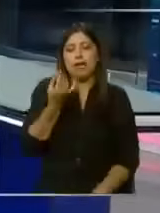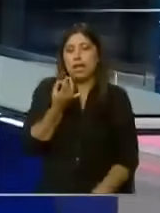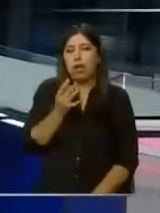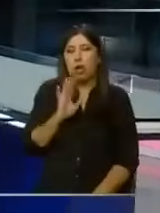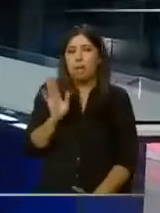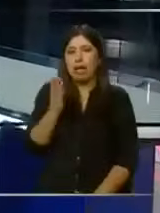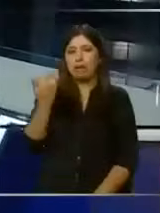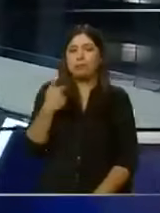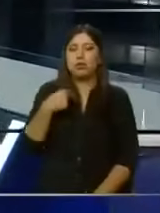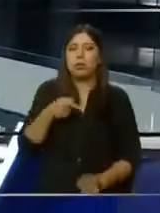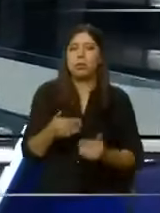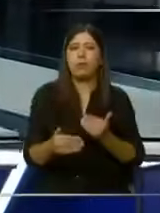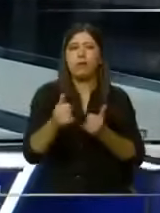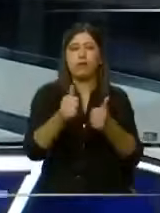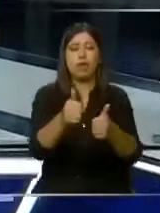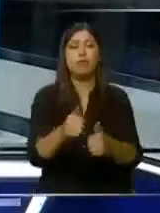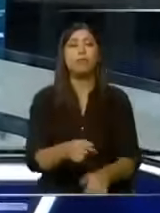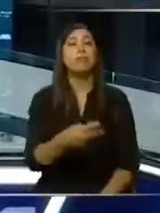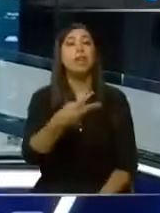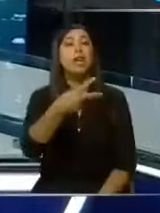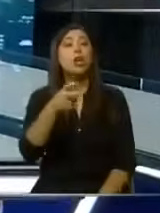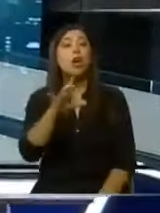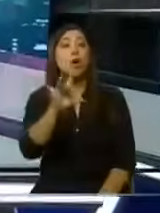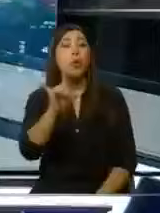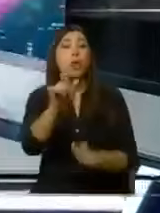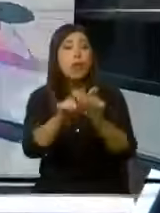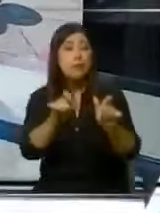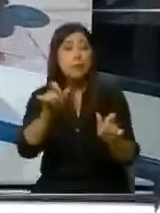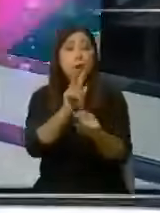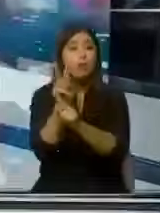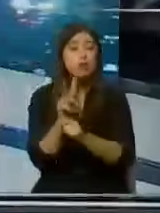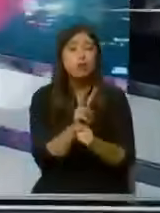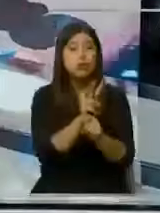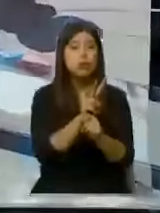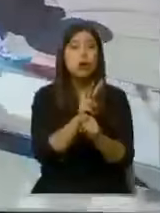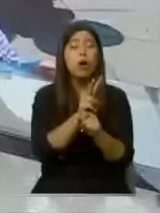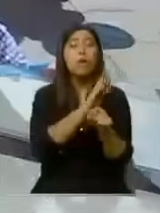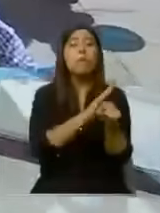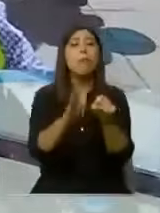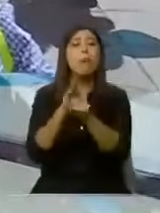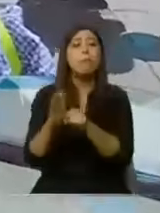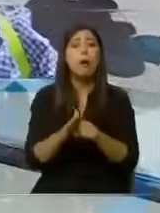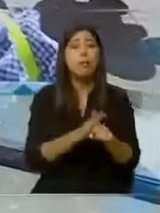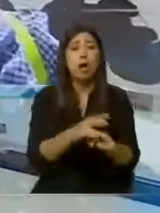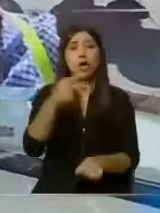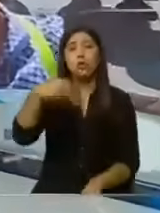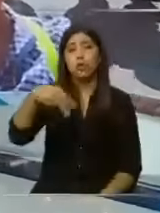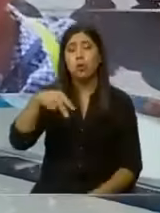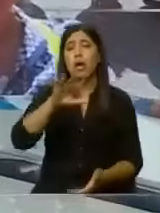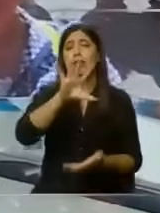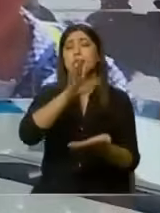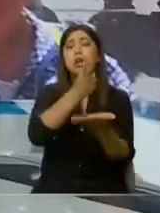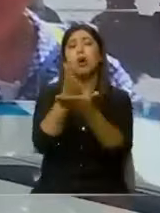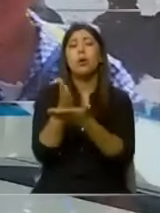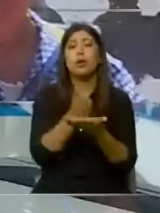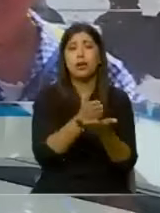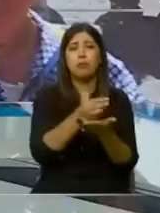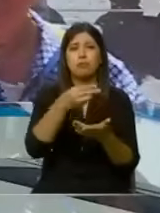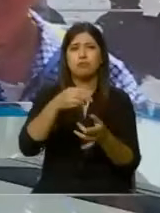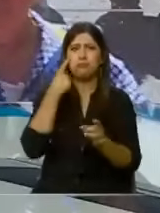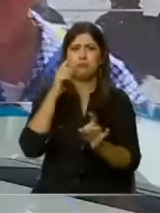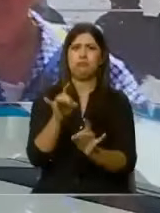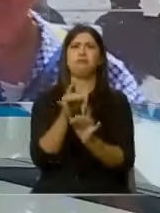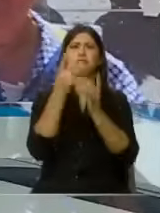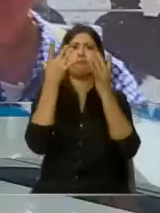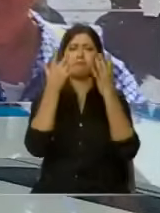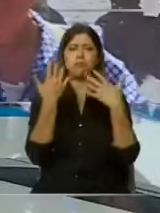Cerca de 250 profesores fueron desvinculados de 5 colegios municipales de Ñuñoa, causando sorpresa en la